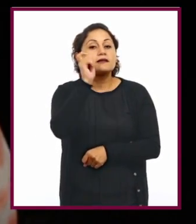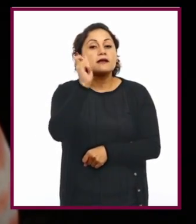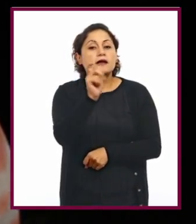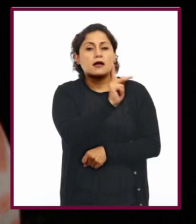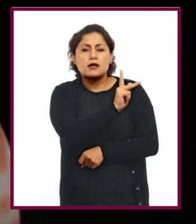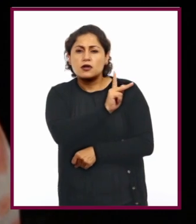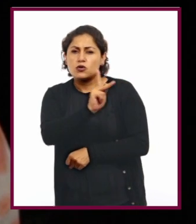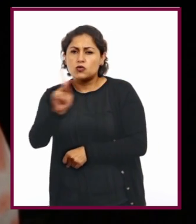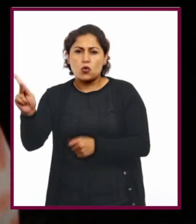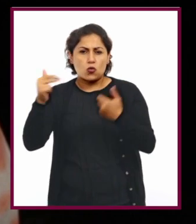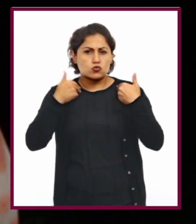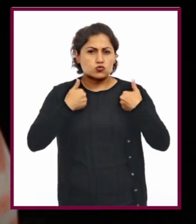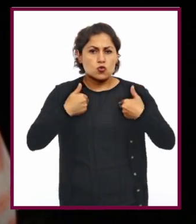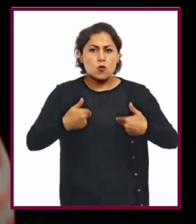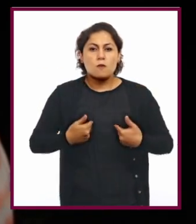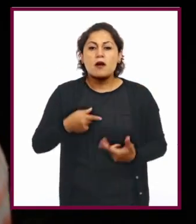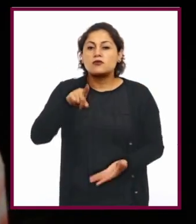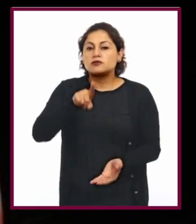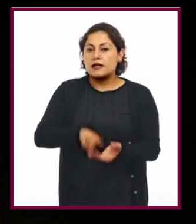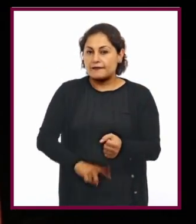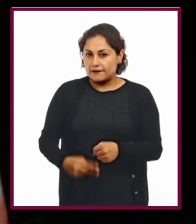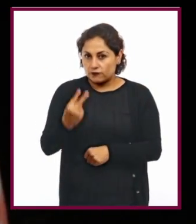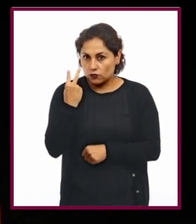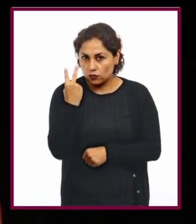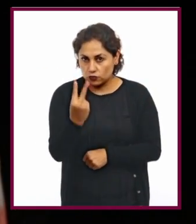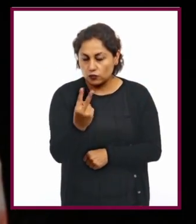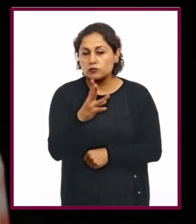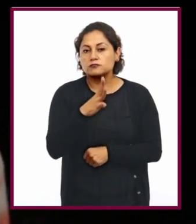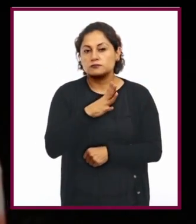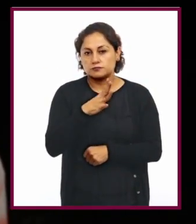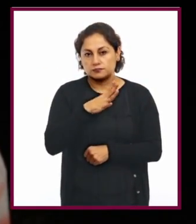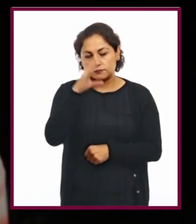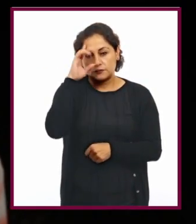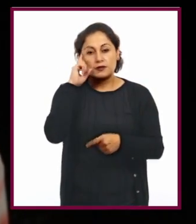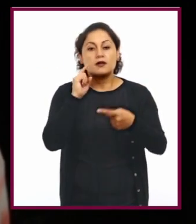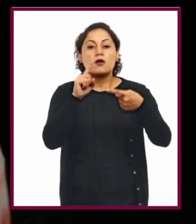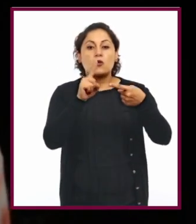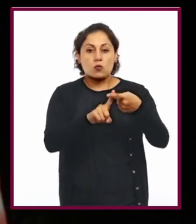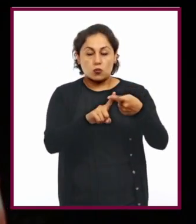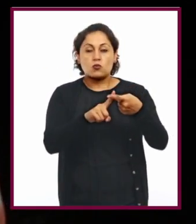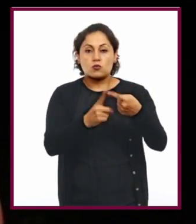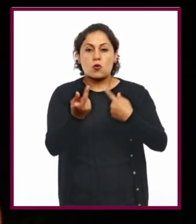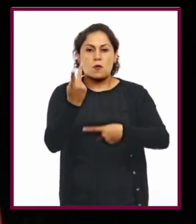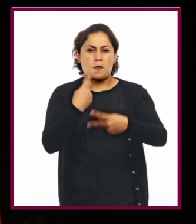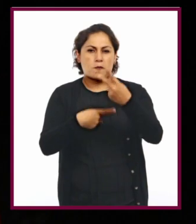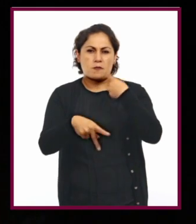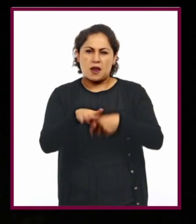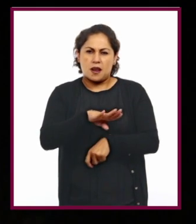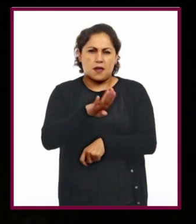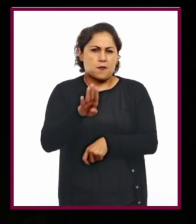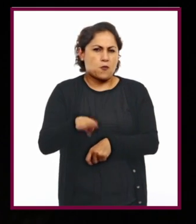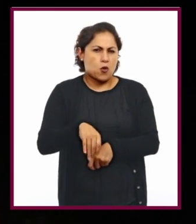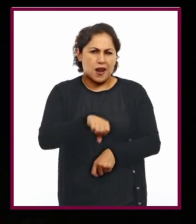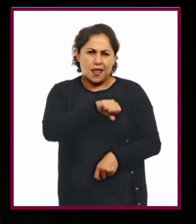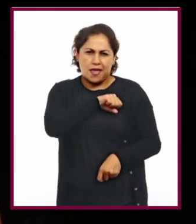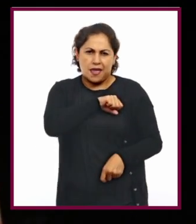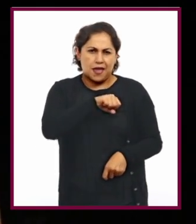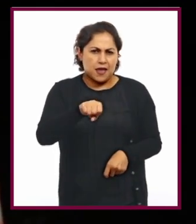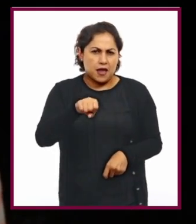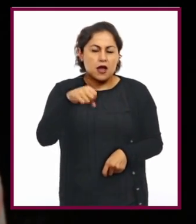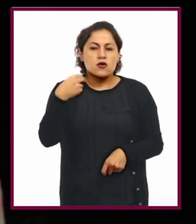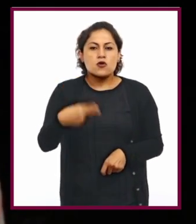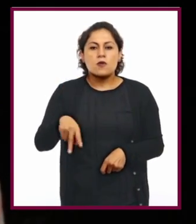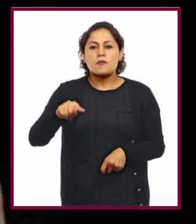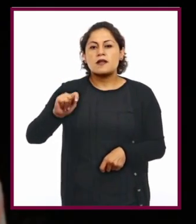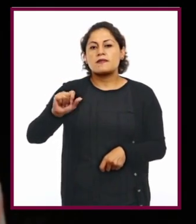en todos los hombres existen dos impulsos instintivos, uno destructivo y de muerte al que